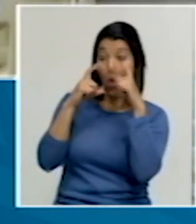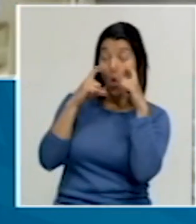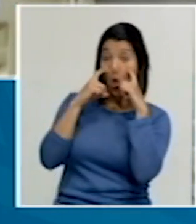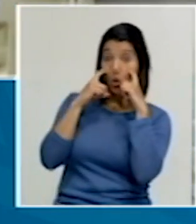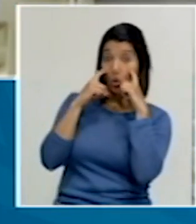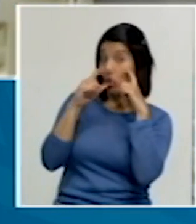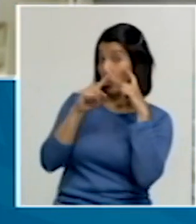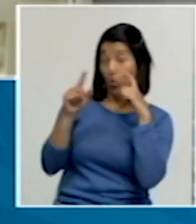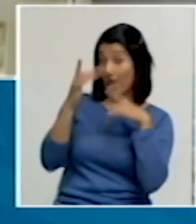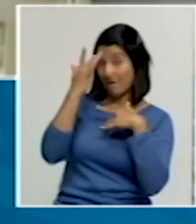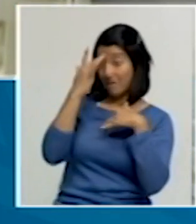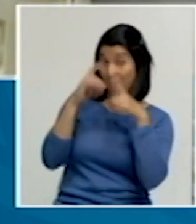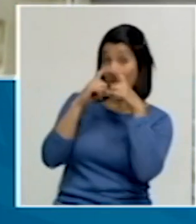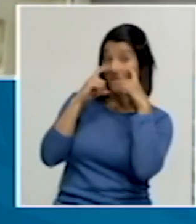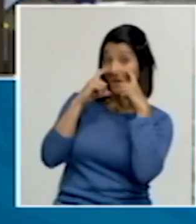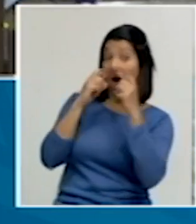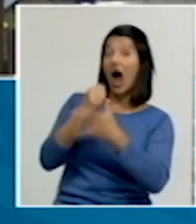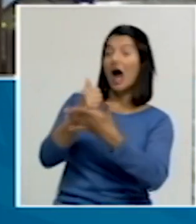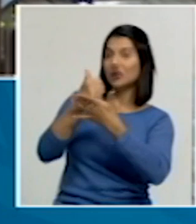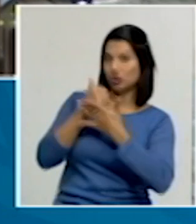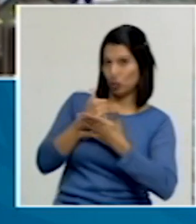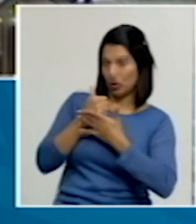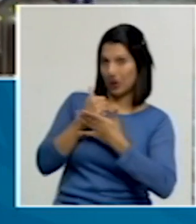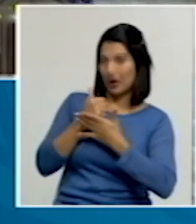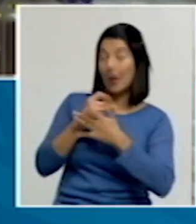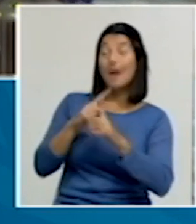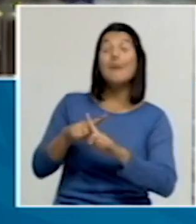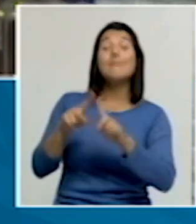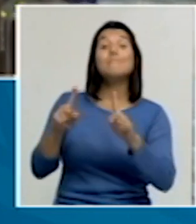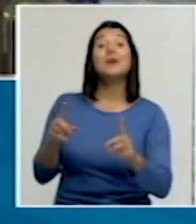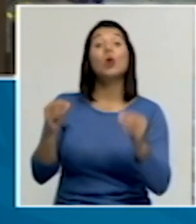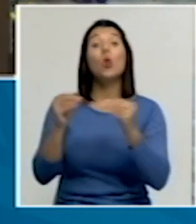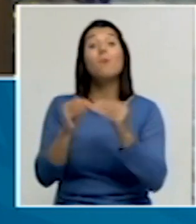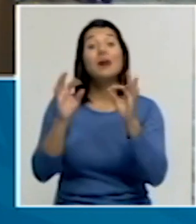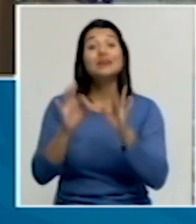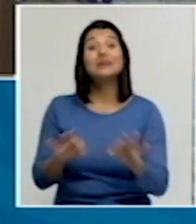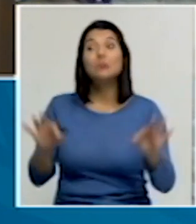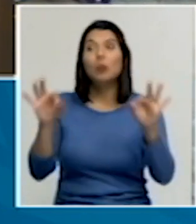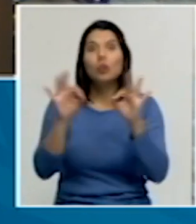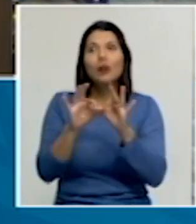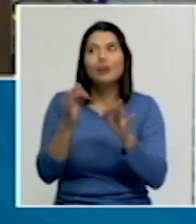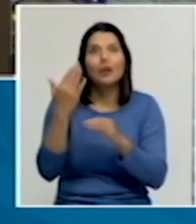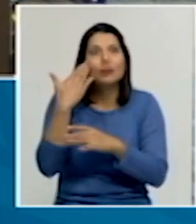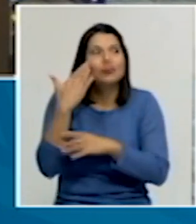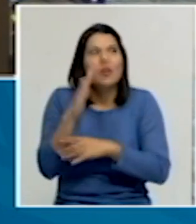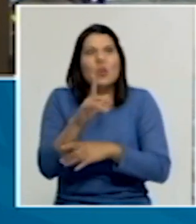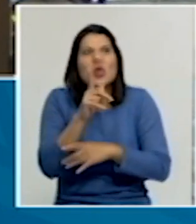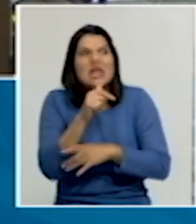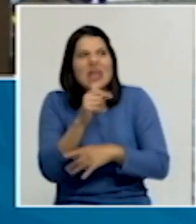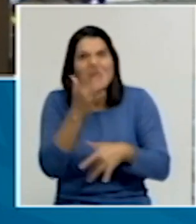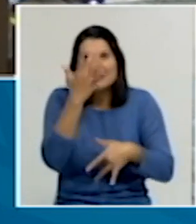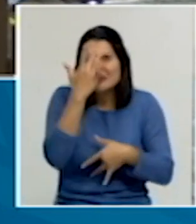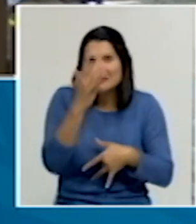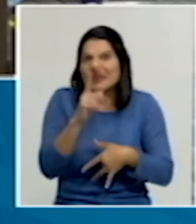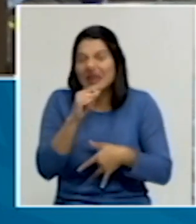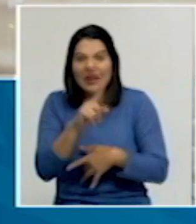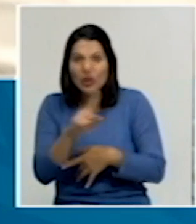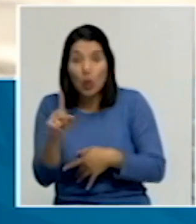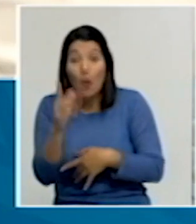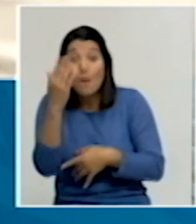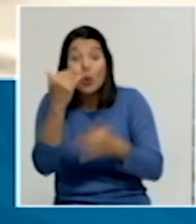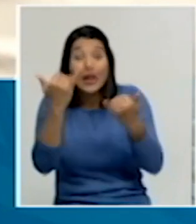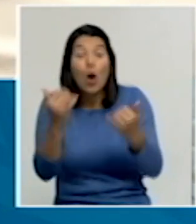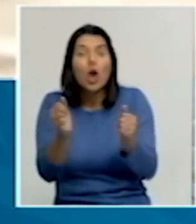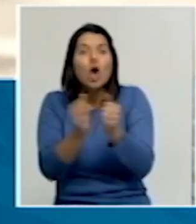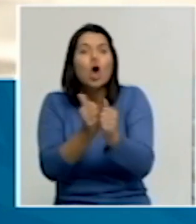más importante es que las personas que no sabemos quién está contagiado, porque ahora con las vacunas y con este tipo